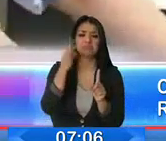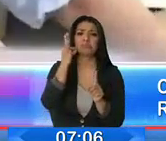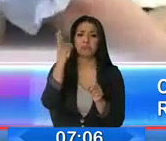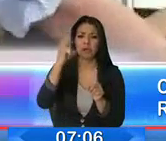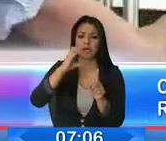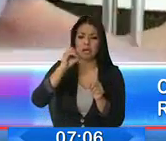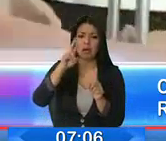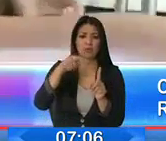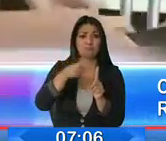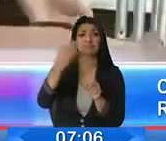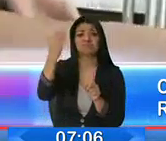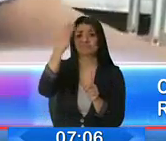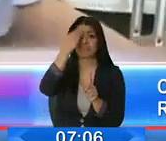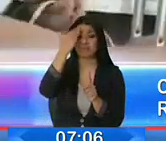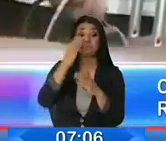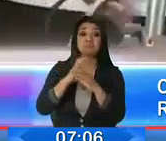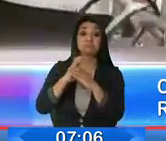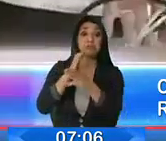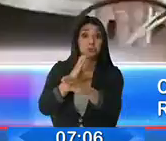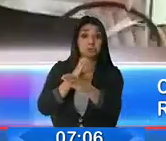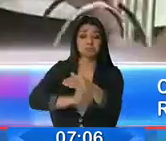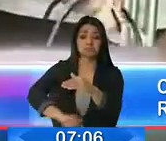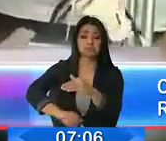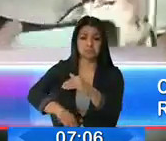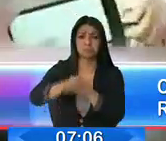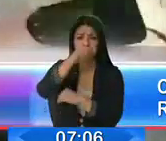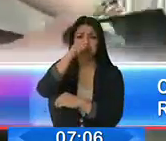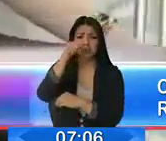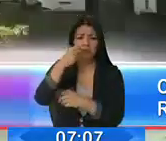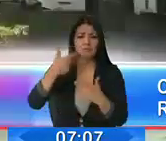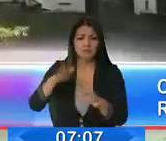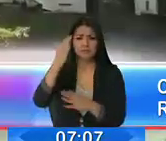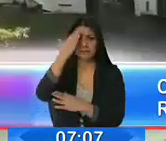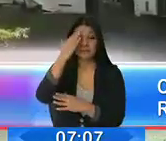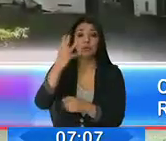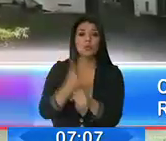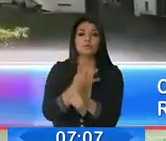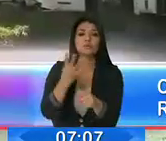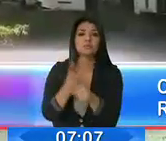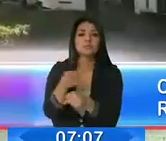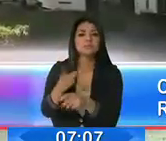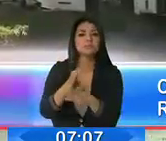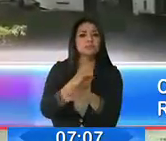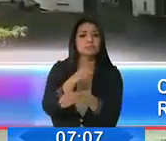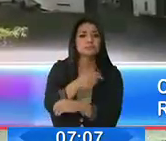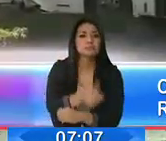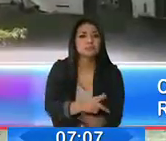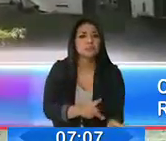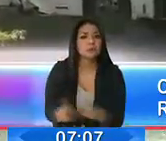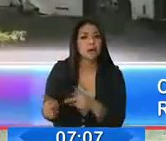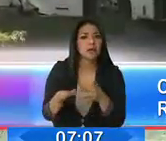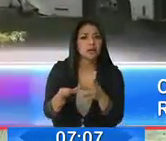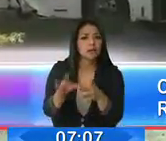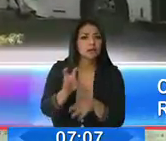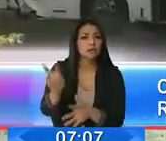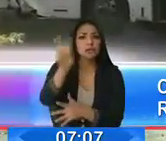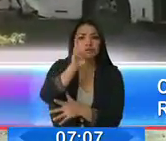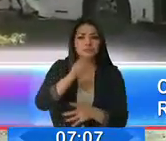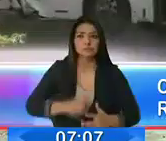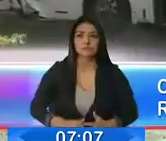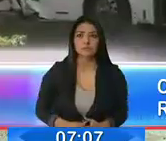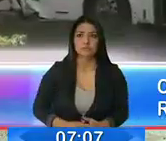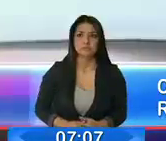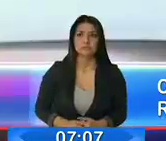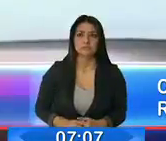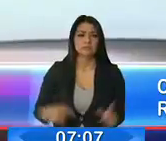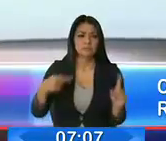debía tener conocimiento de que el bus accidentado llevaba droga, puesto que era el cuarto viaje que Orozco realizaba como guía de turismo. Pero creo que